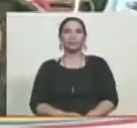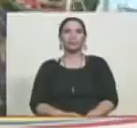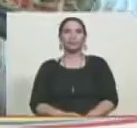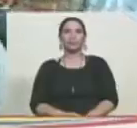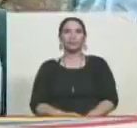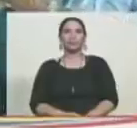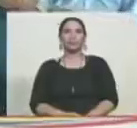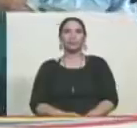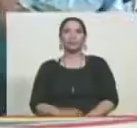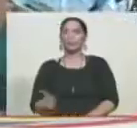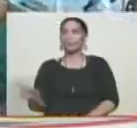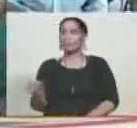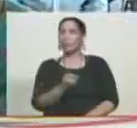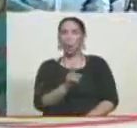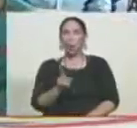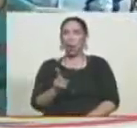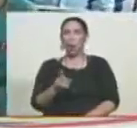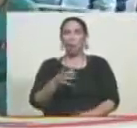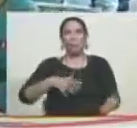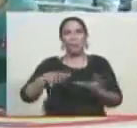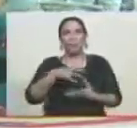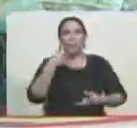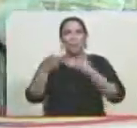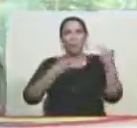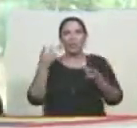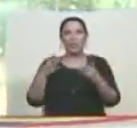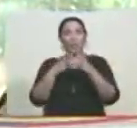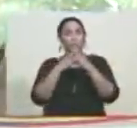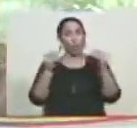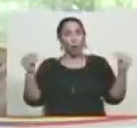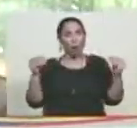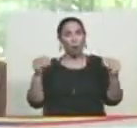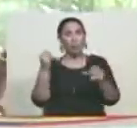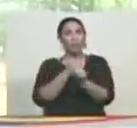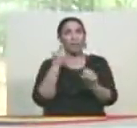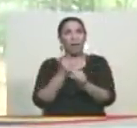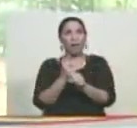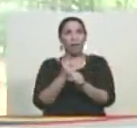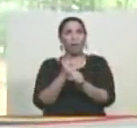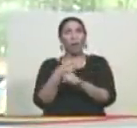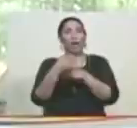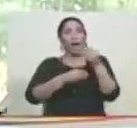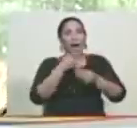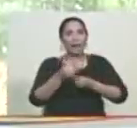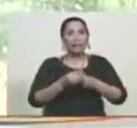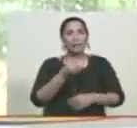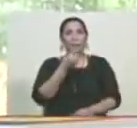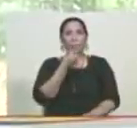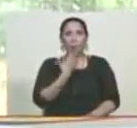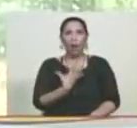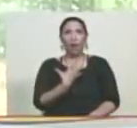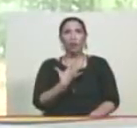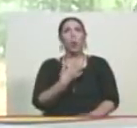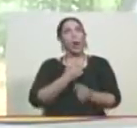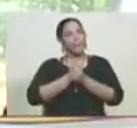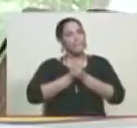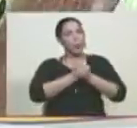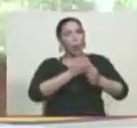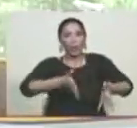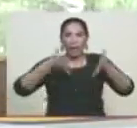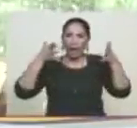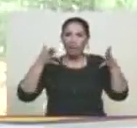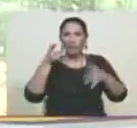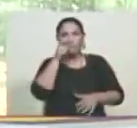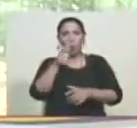No es una cuestión política. Todo funcionario que hace cosas buenas se gana el amor del pueblo y eso da un